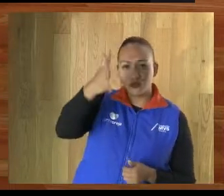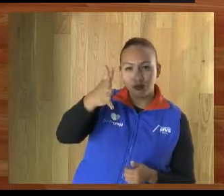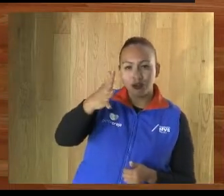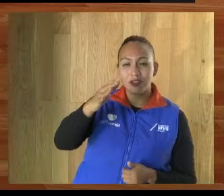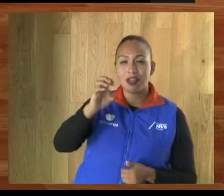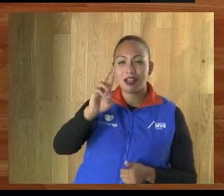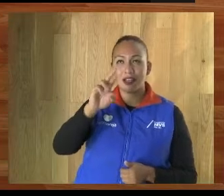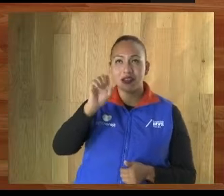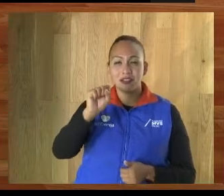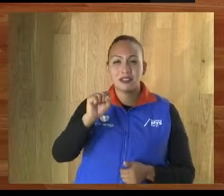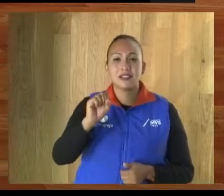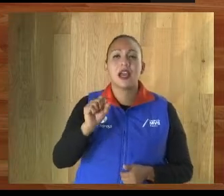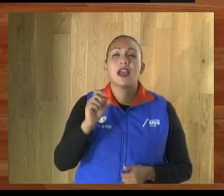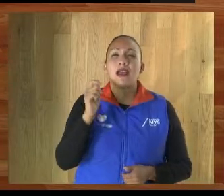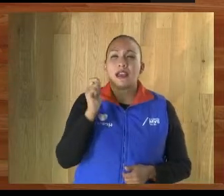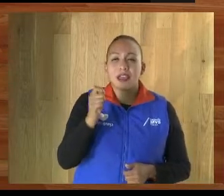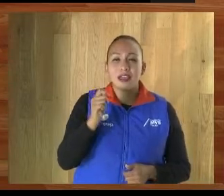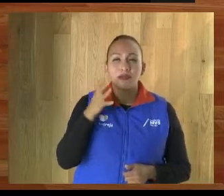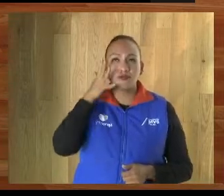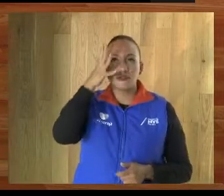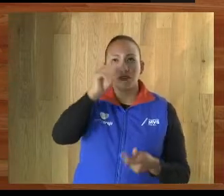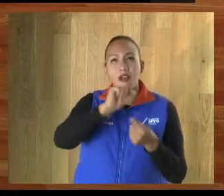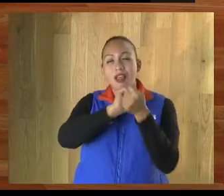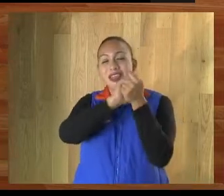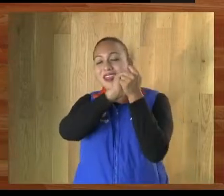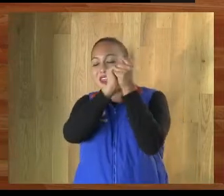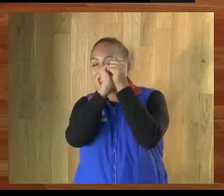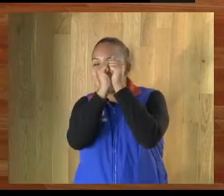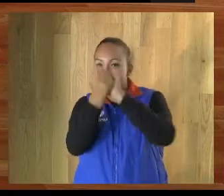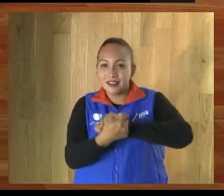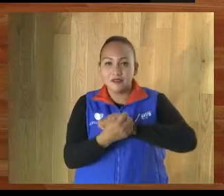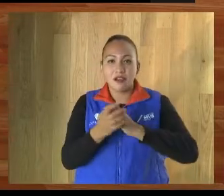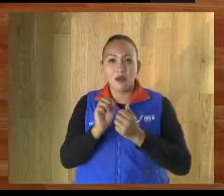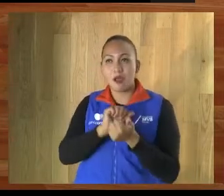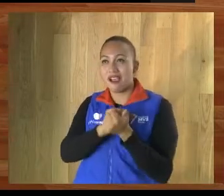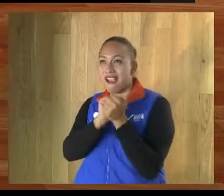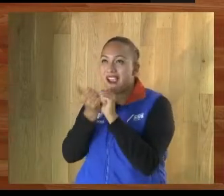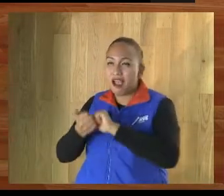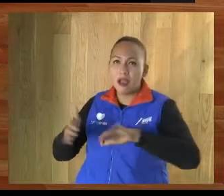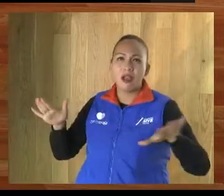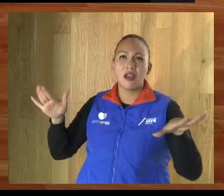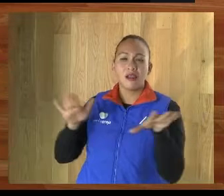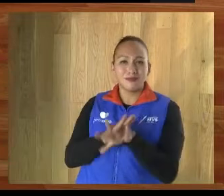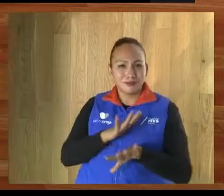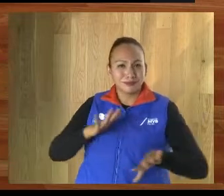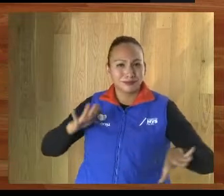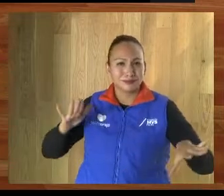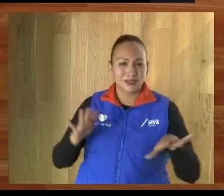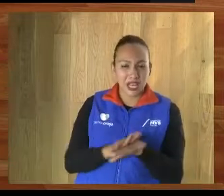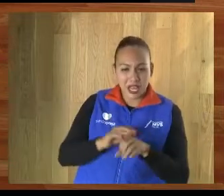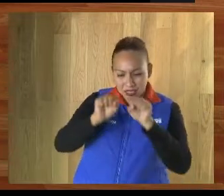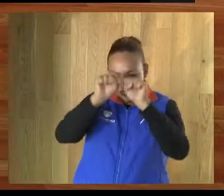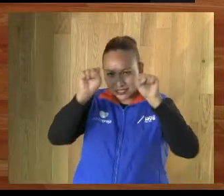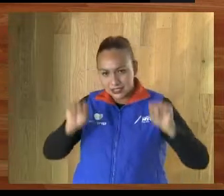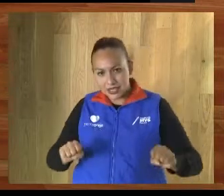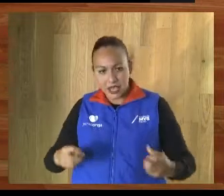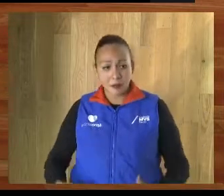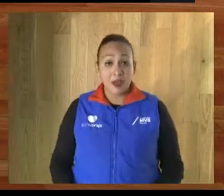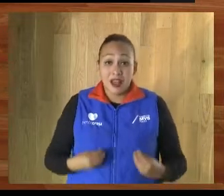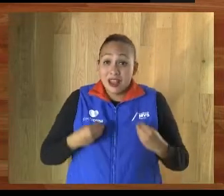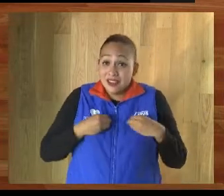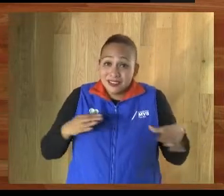RSE, innovación y transformación. Estamos en una transformación de nuestro sistema, de nuestro modo de vida,